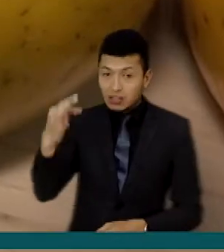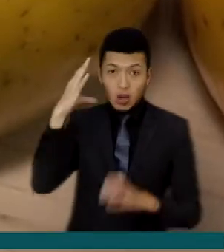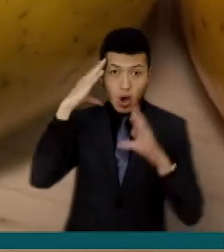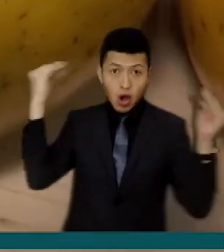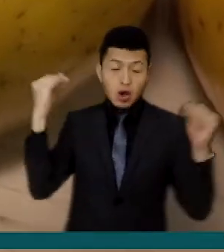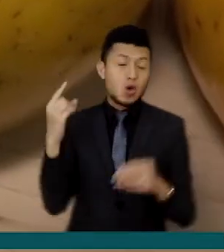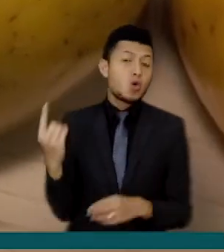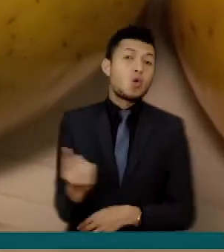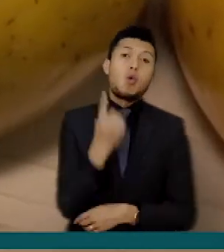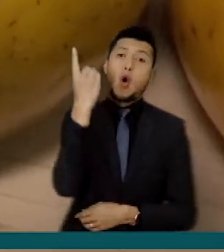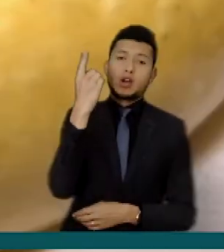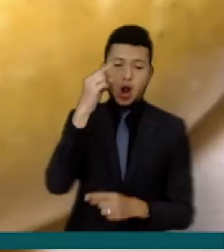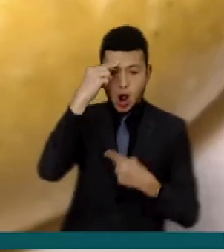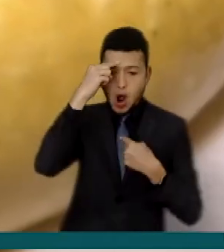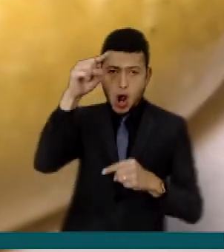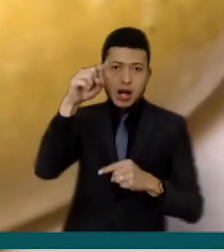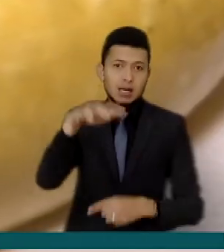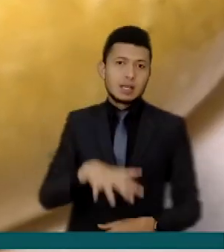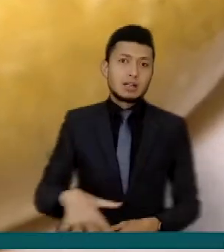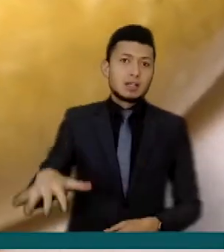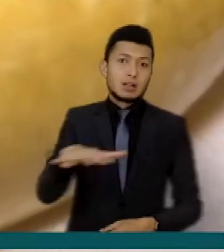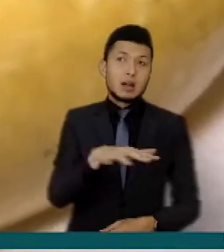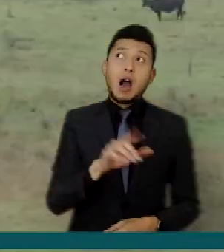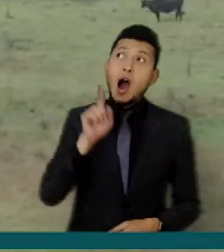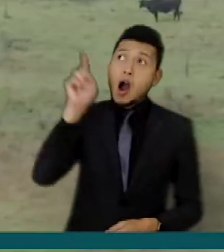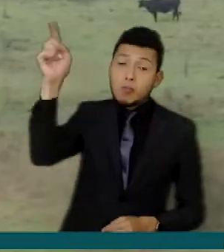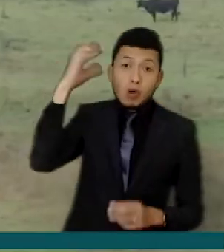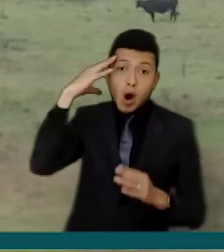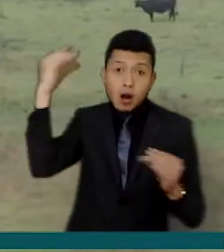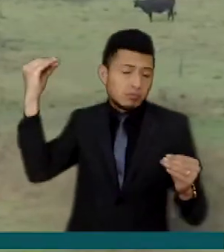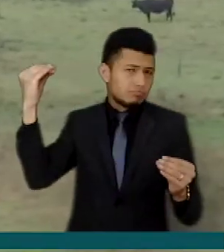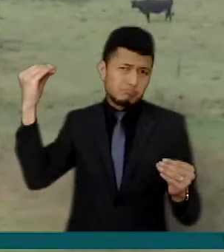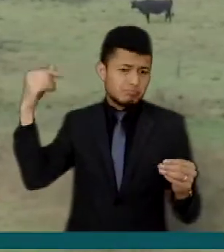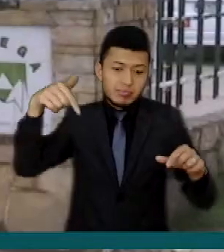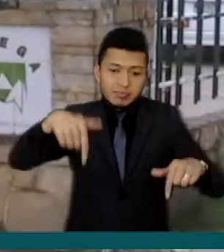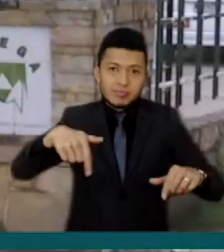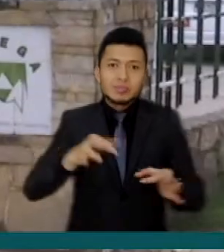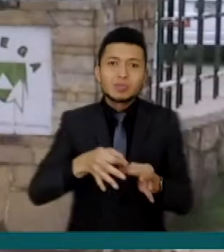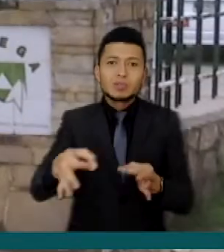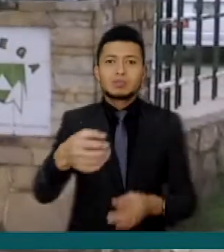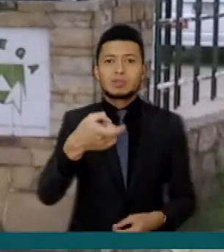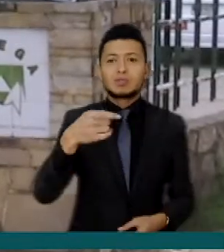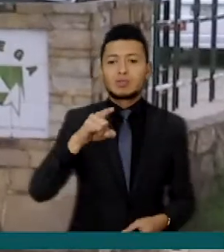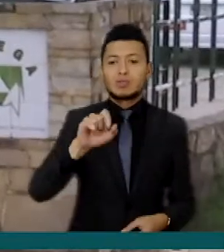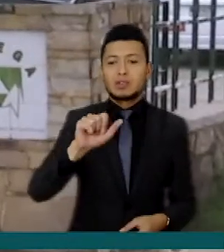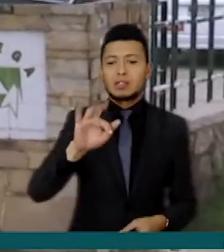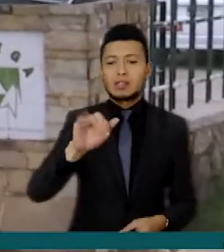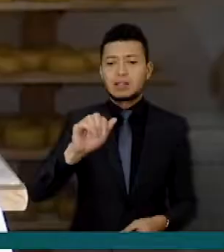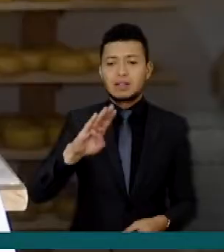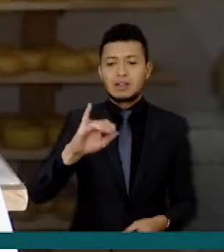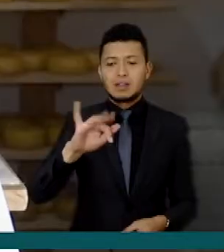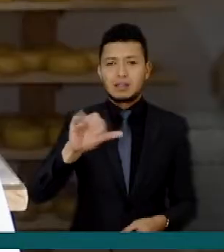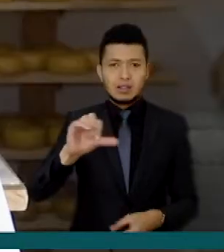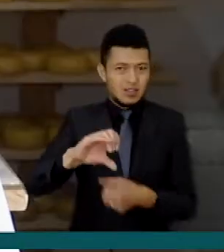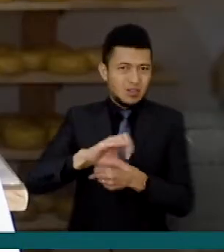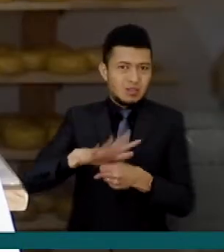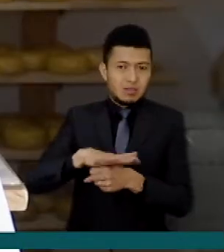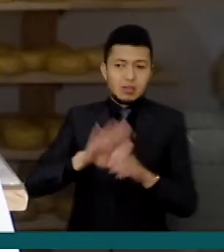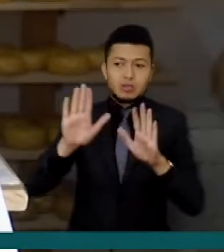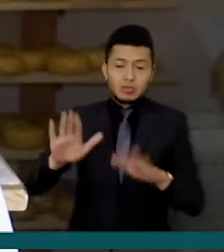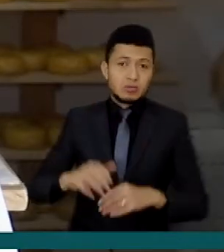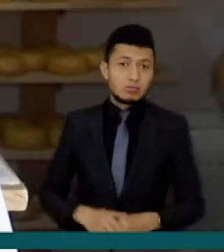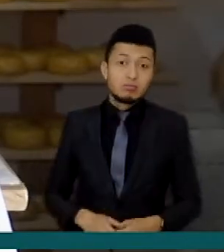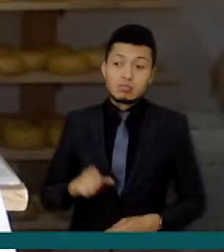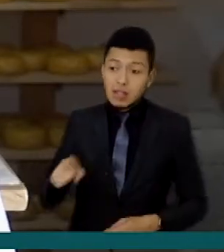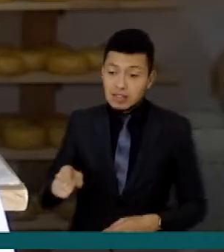holandés que cuenta con la receta original, pero no está en Ámsterdam. Lo encuentran en el municipio de Guatavita, en Cundinamarca. Este queso tiene la